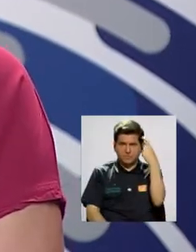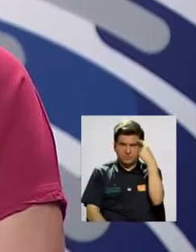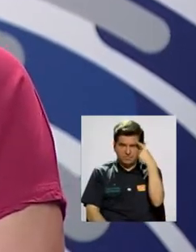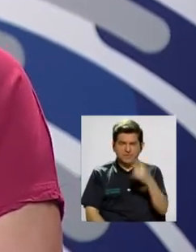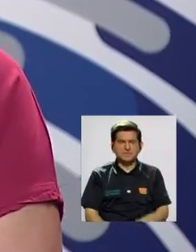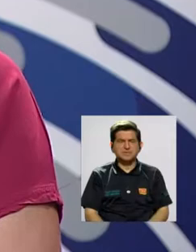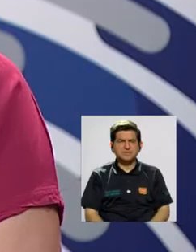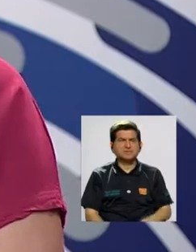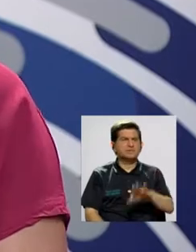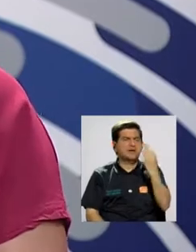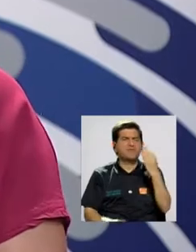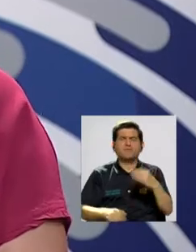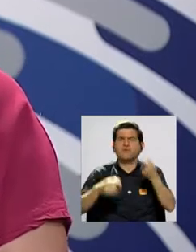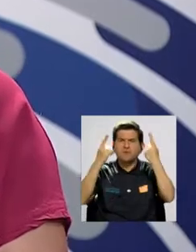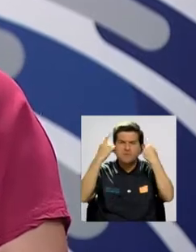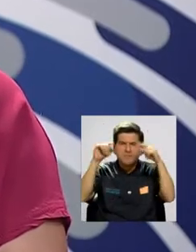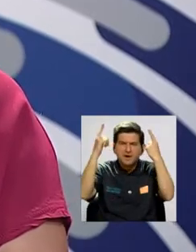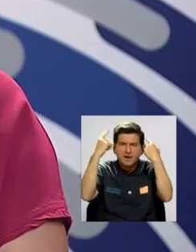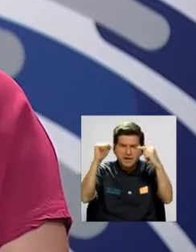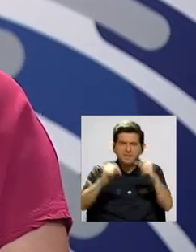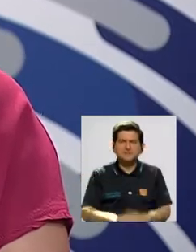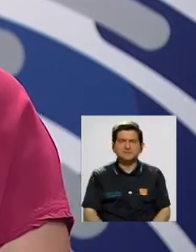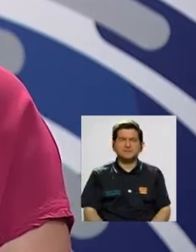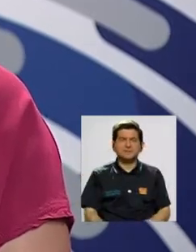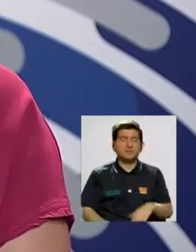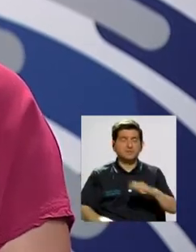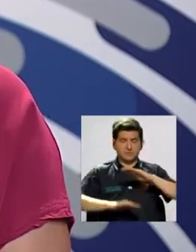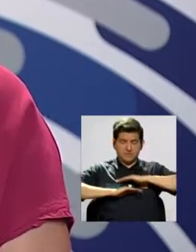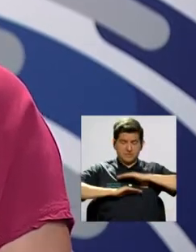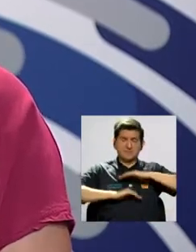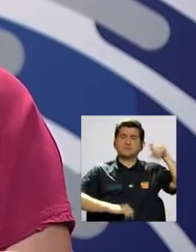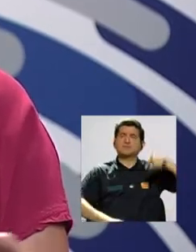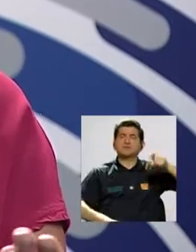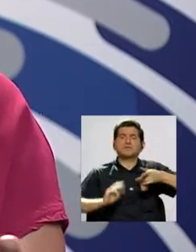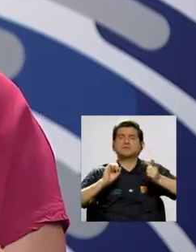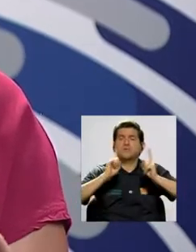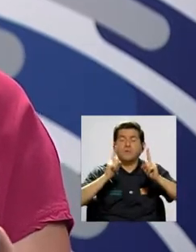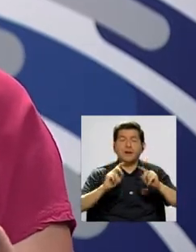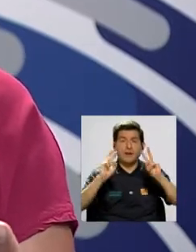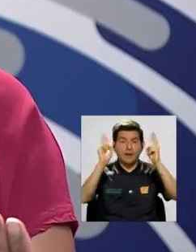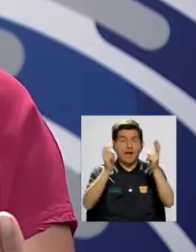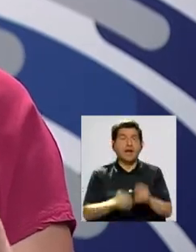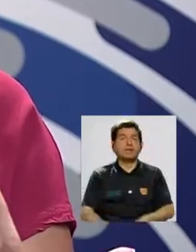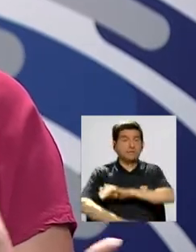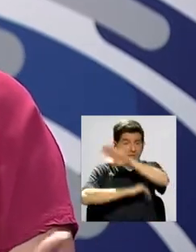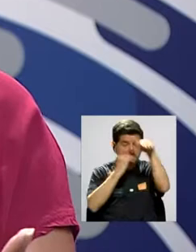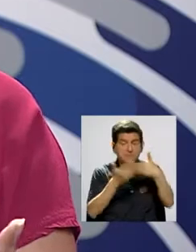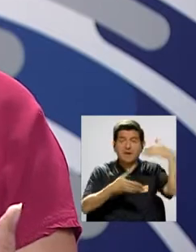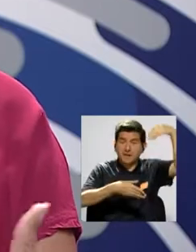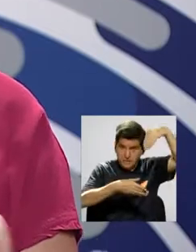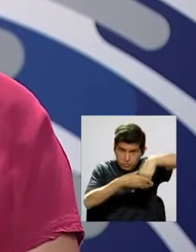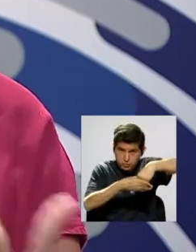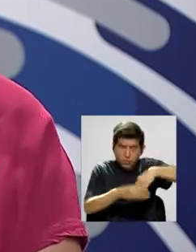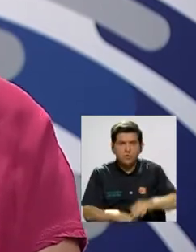más efectiva y eficiente de satisfacer esas necesidades. Ahora, en esto hay temas transversales, digamos, cómo miramos la igualdad y